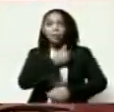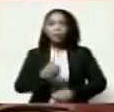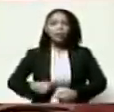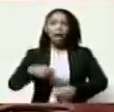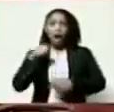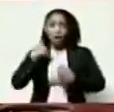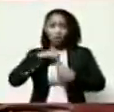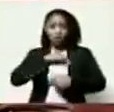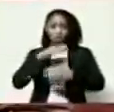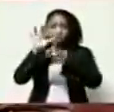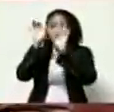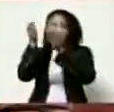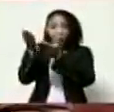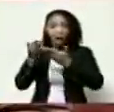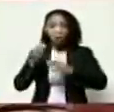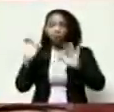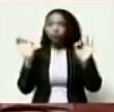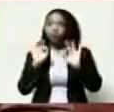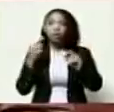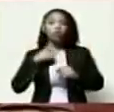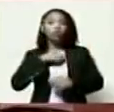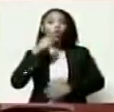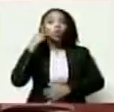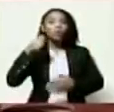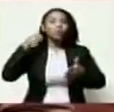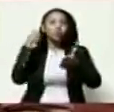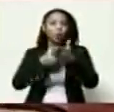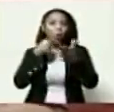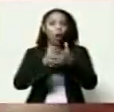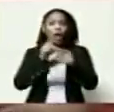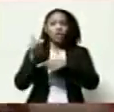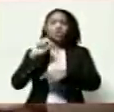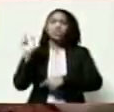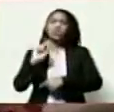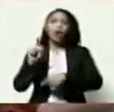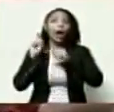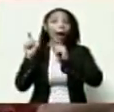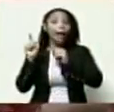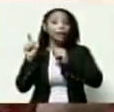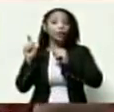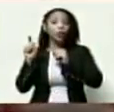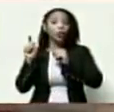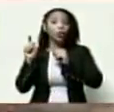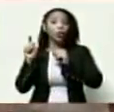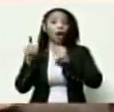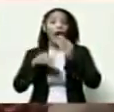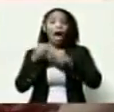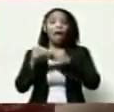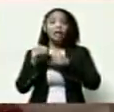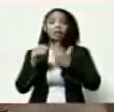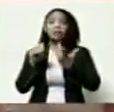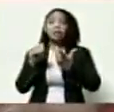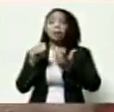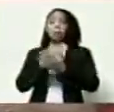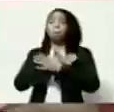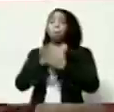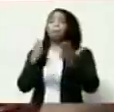nada. Entonces estamos acostumbrados a luchar. Ellos no. Ellos se desmoralizan, se